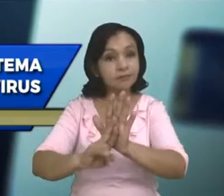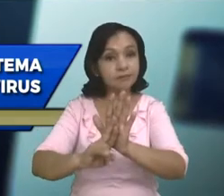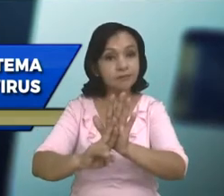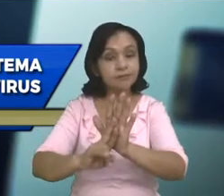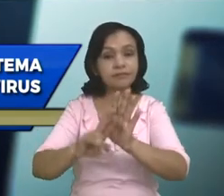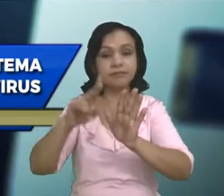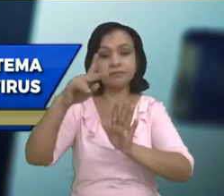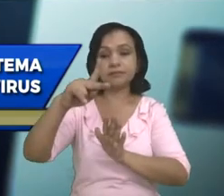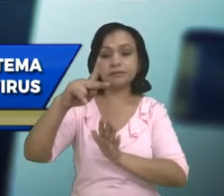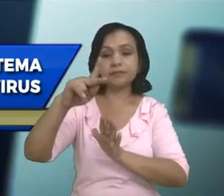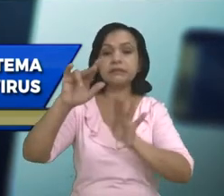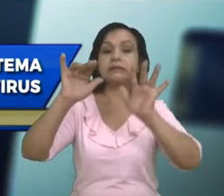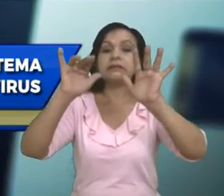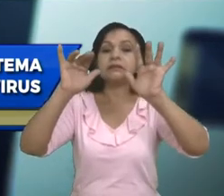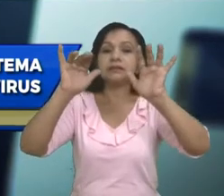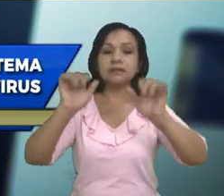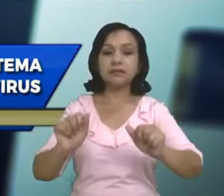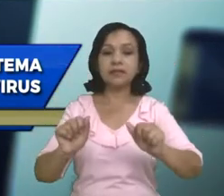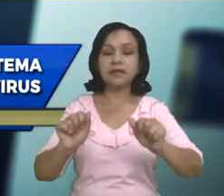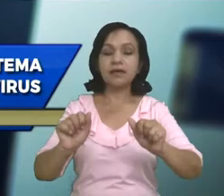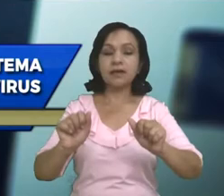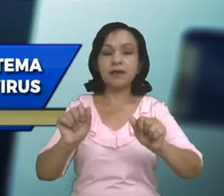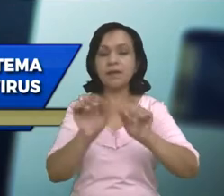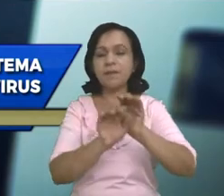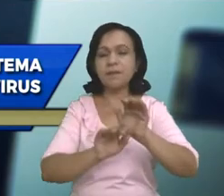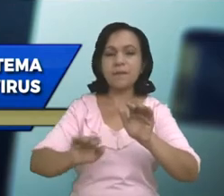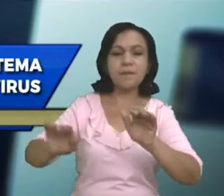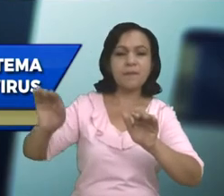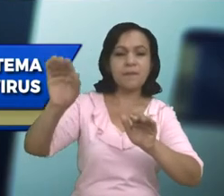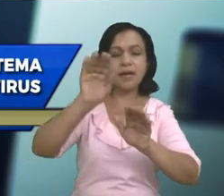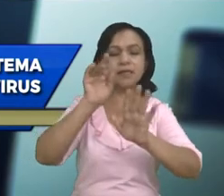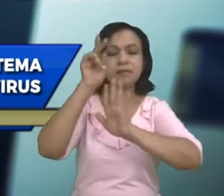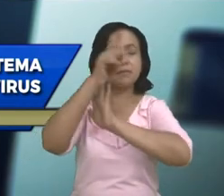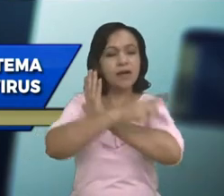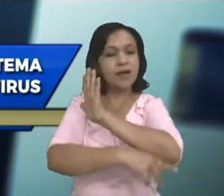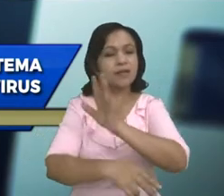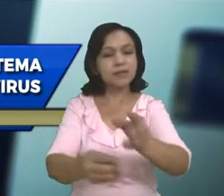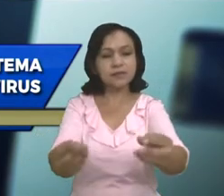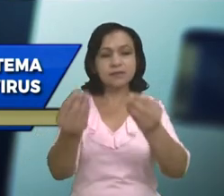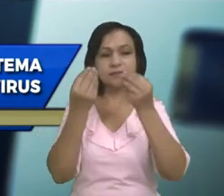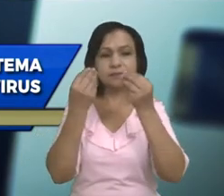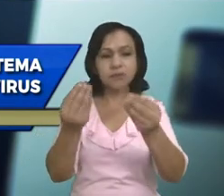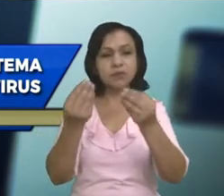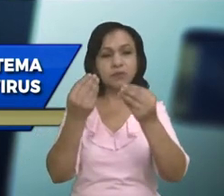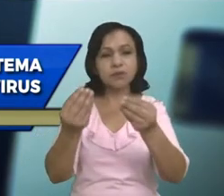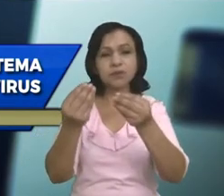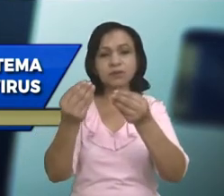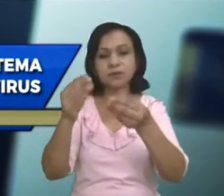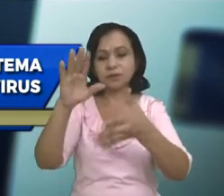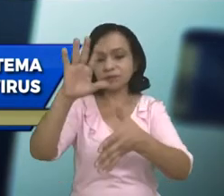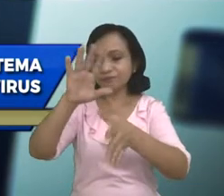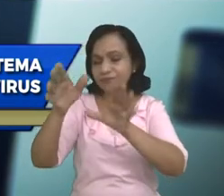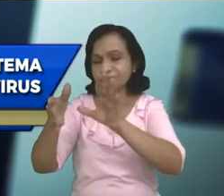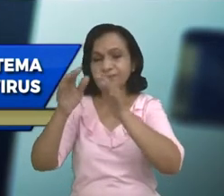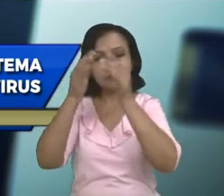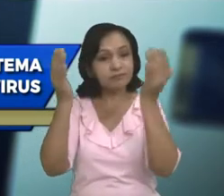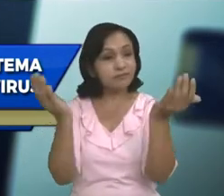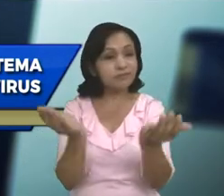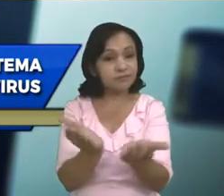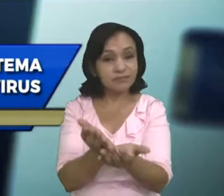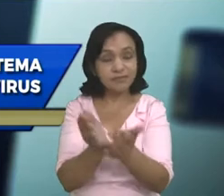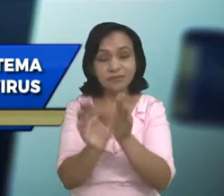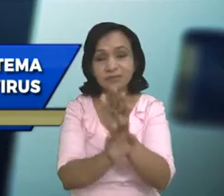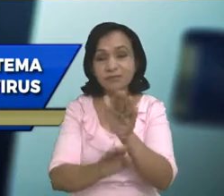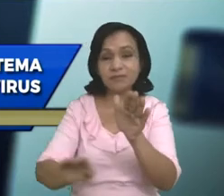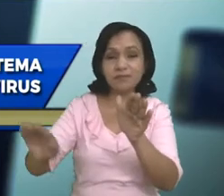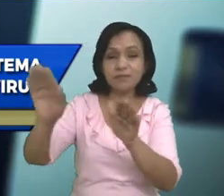la pandera es ya dice ya trascendió a muchos países es más geográfico o más territorial no cuando trasciende